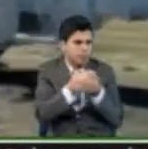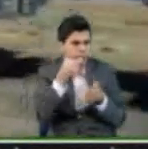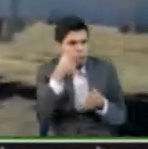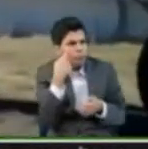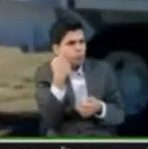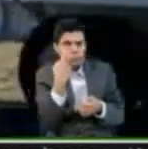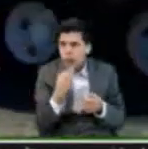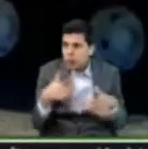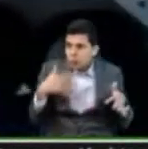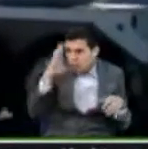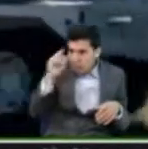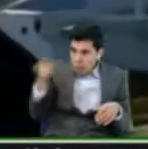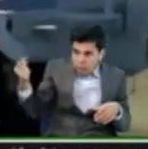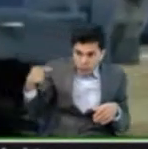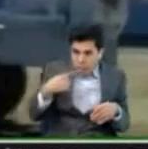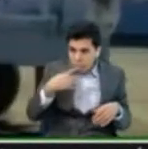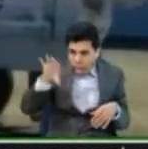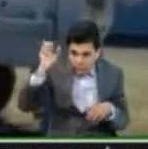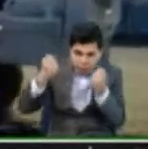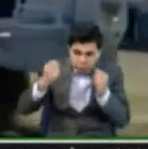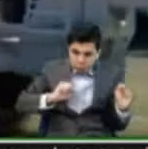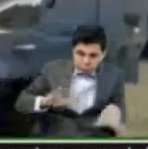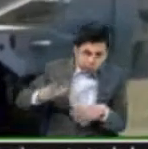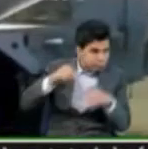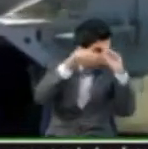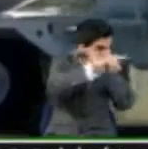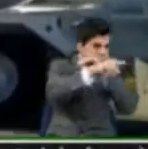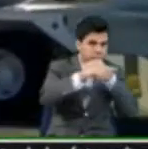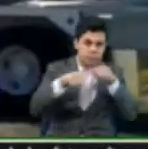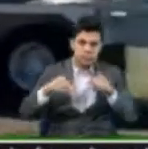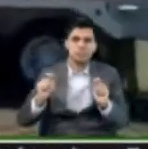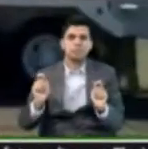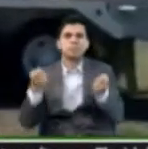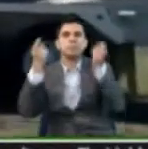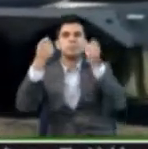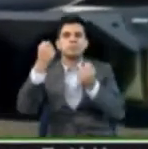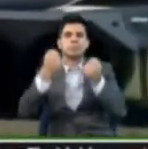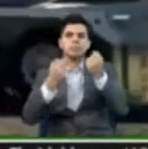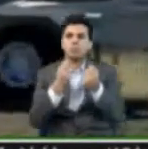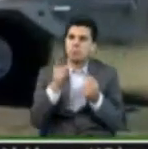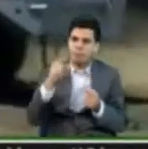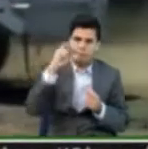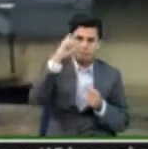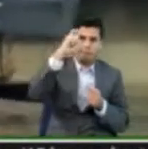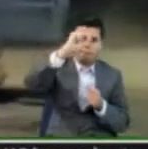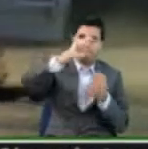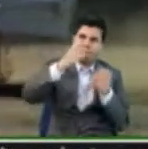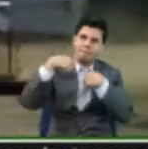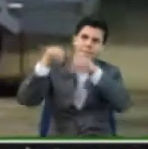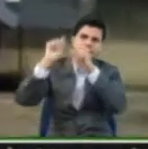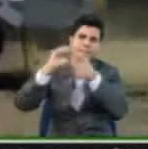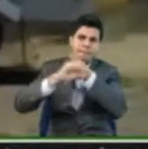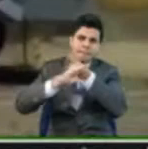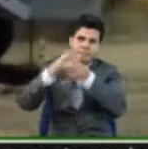fueron recuperados nuevamente. Sin embargo, lo que sí tenemos conocimiento es que fueron llevados en la vía de Cúcuta, conduce a la costa